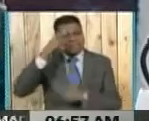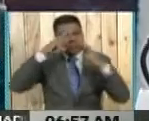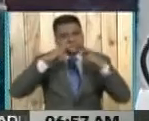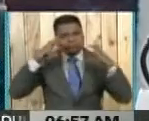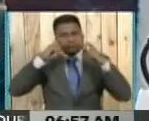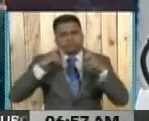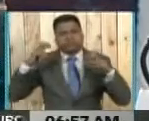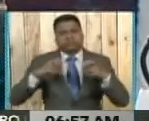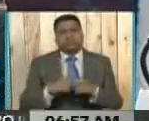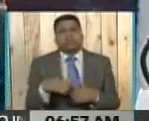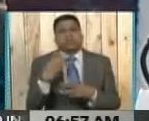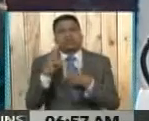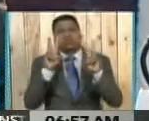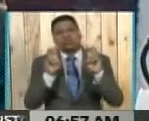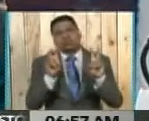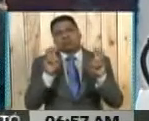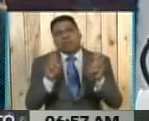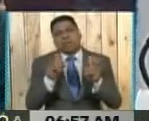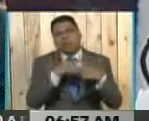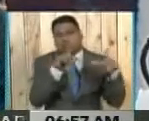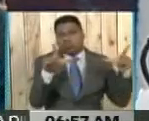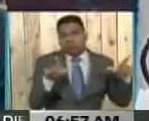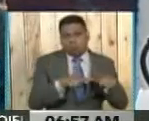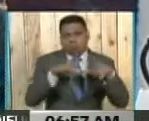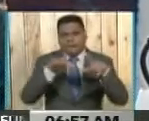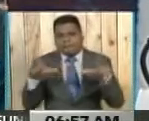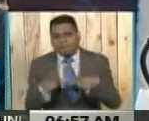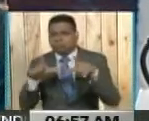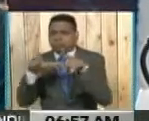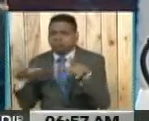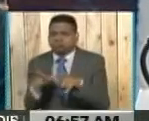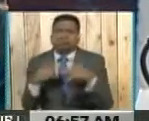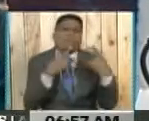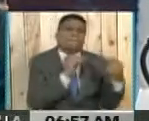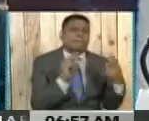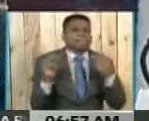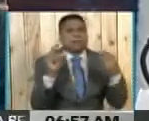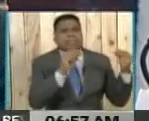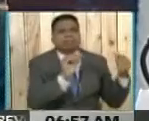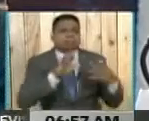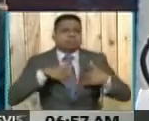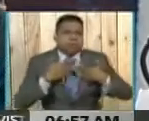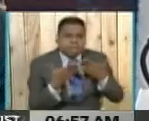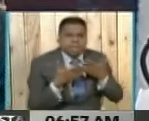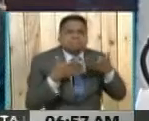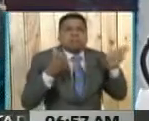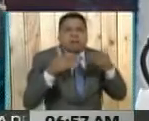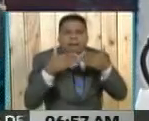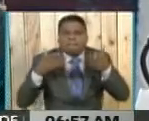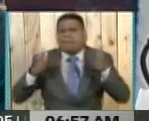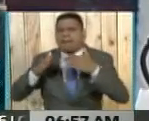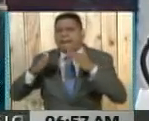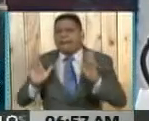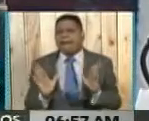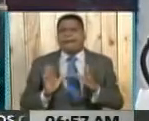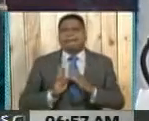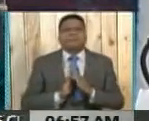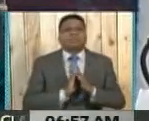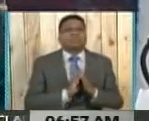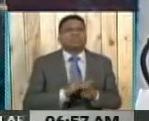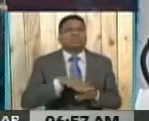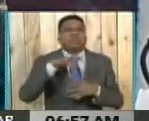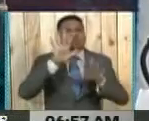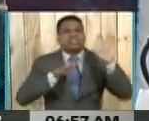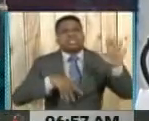Descolonial, es un nuevo espacio, es otro de los tantos espacios que se pueden abrir, se han venido abriendo estos